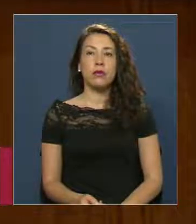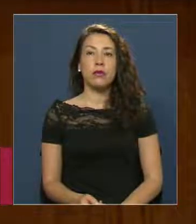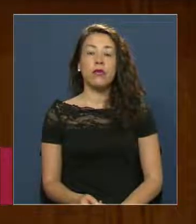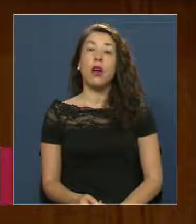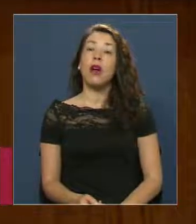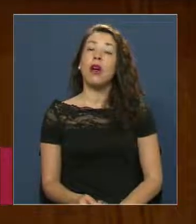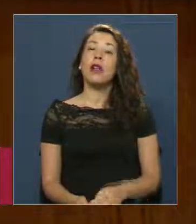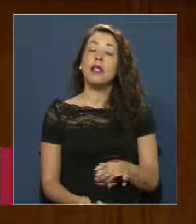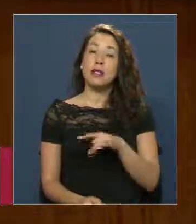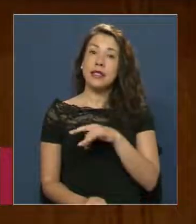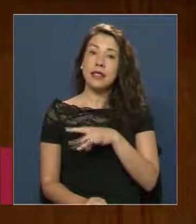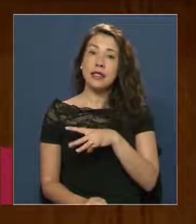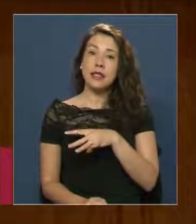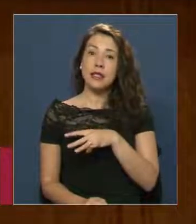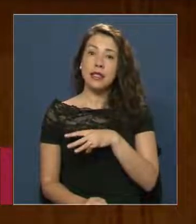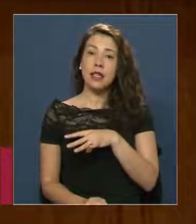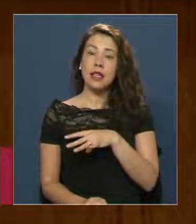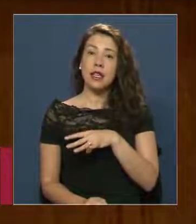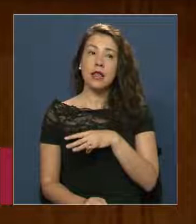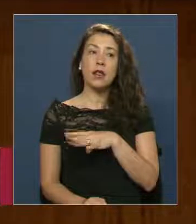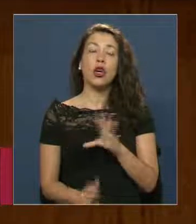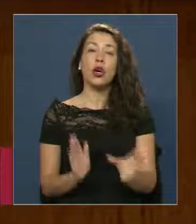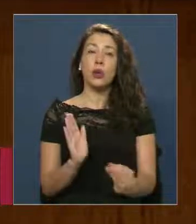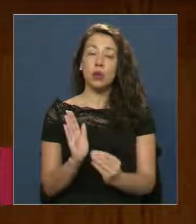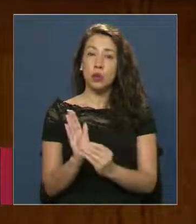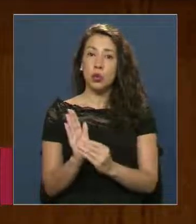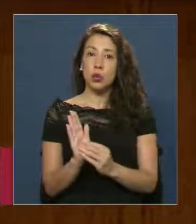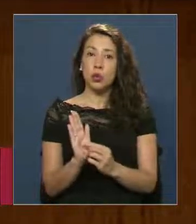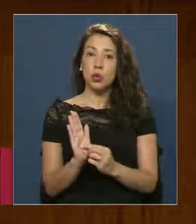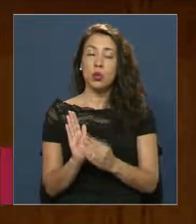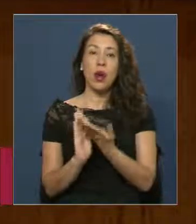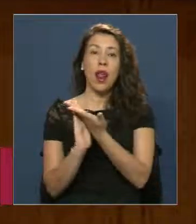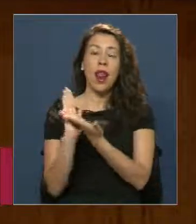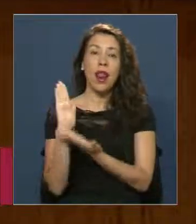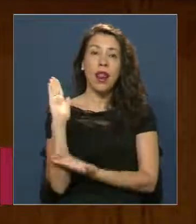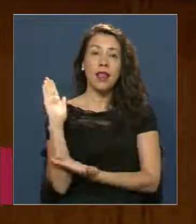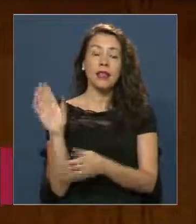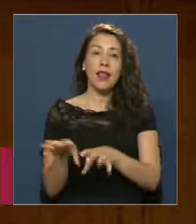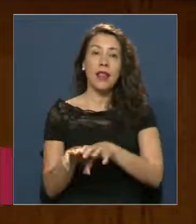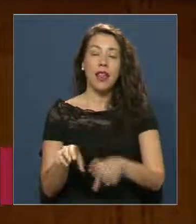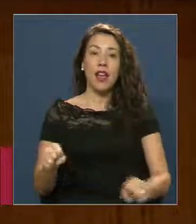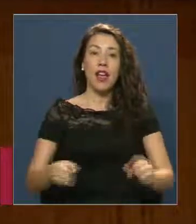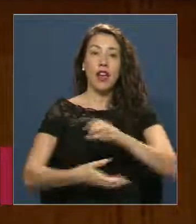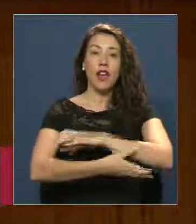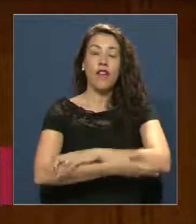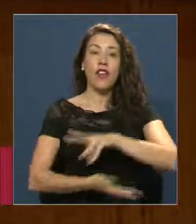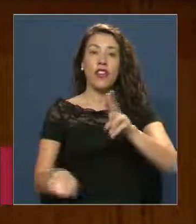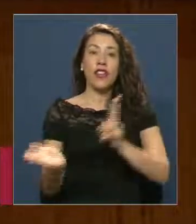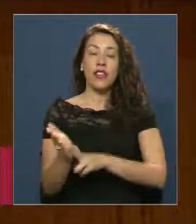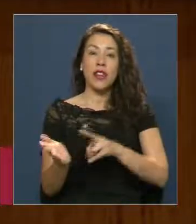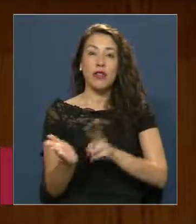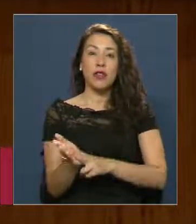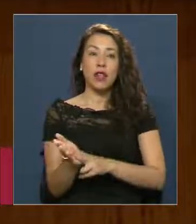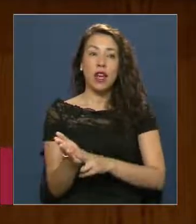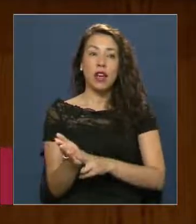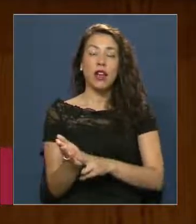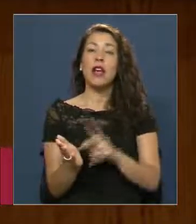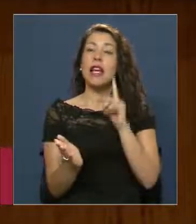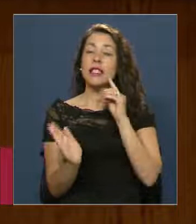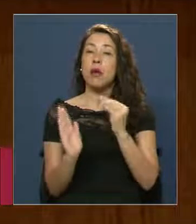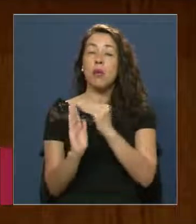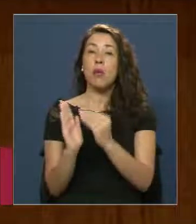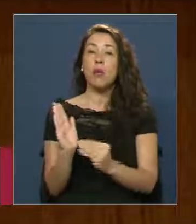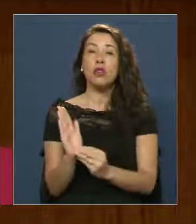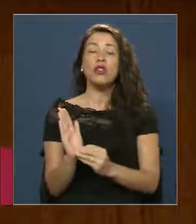descrita, Chile incluyó dentro del listado de convenios tributarios cubiertos por la